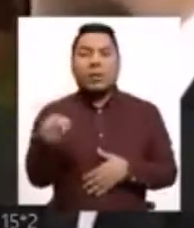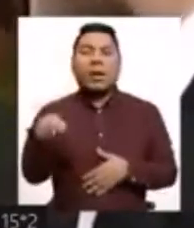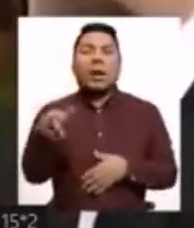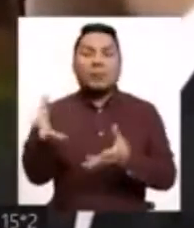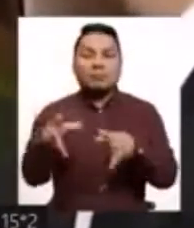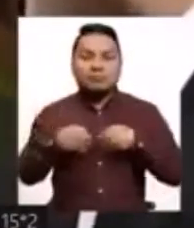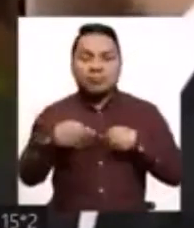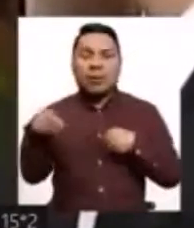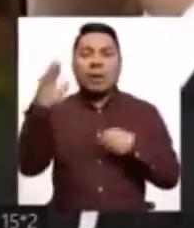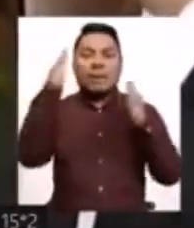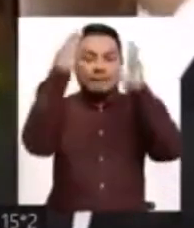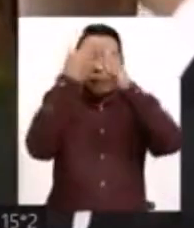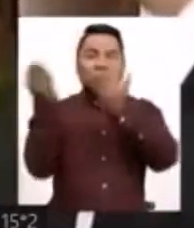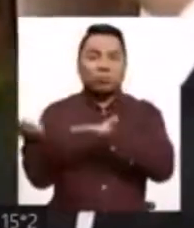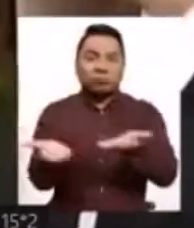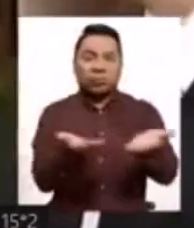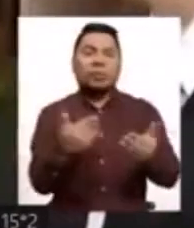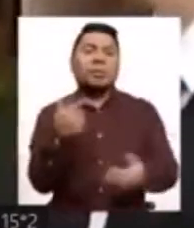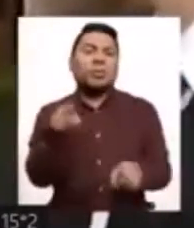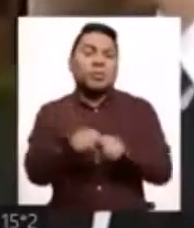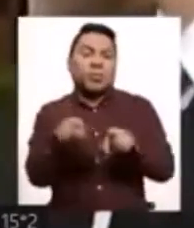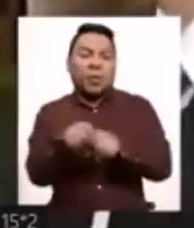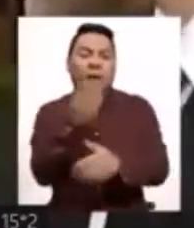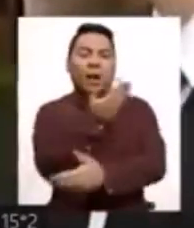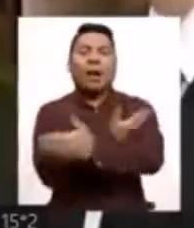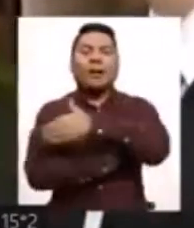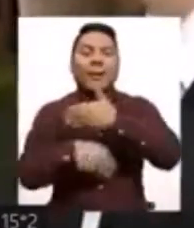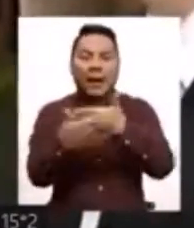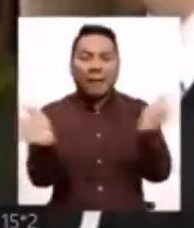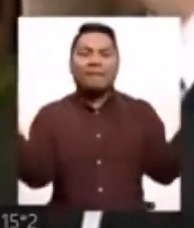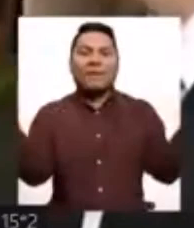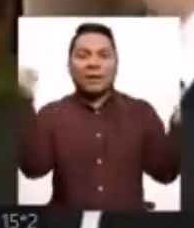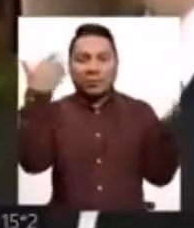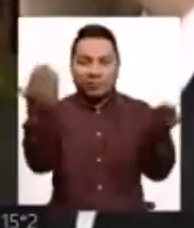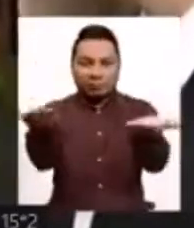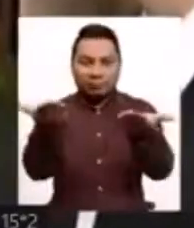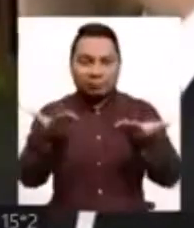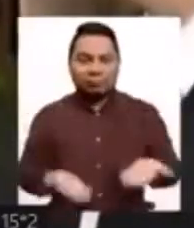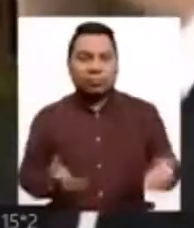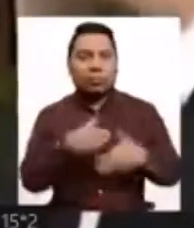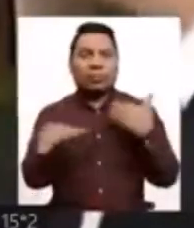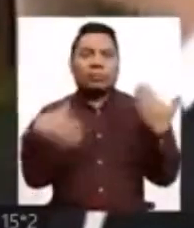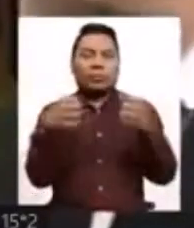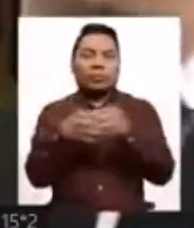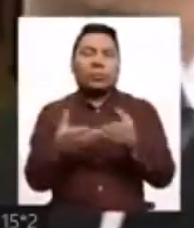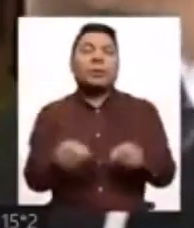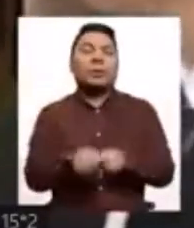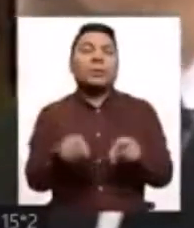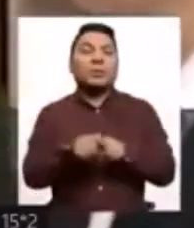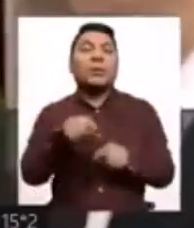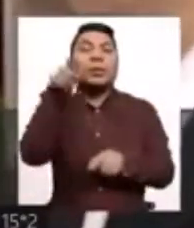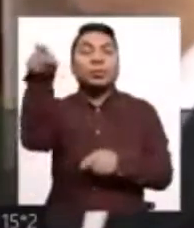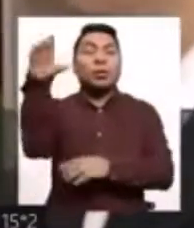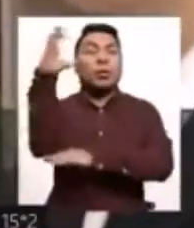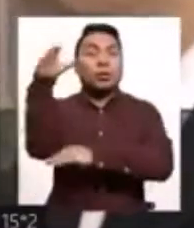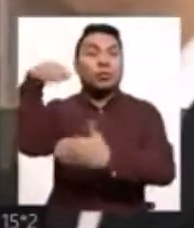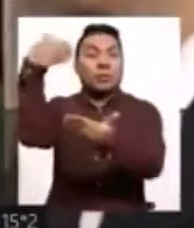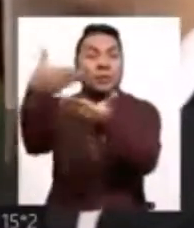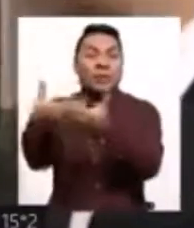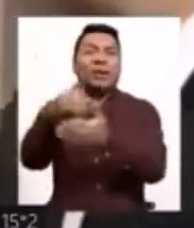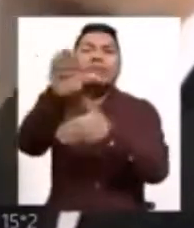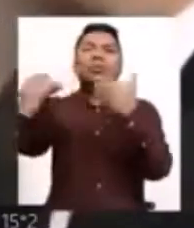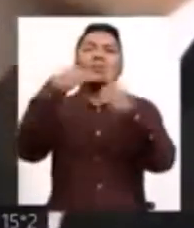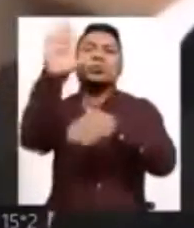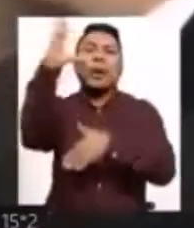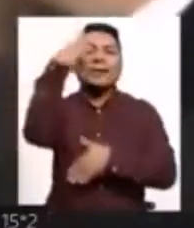acogidos, digamos, podría decir, con los brazos abiertos por sus pares colombianos para que puedan aprovechar, como usted decía, de las experiencias positivas y